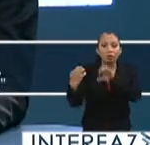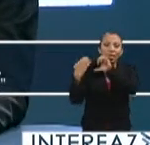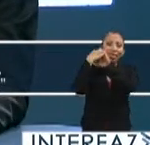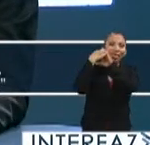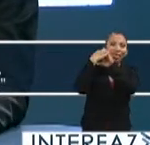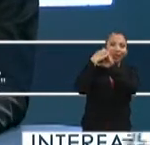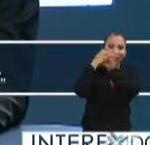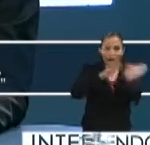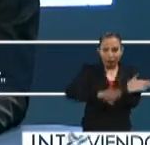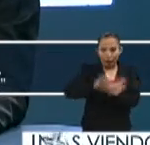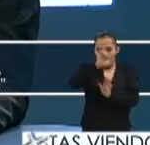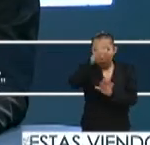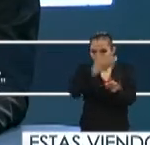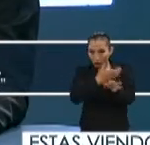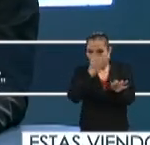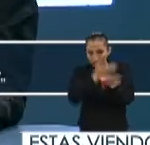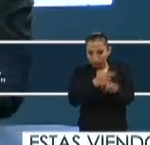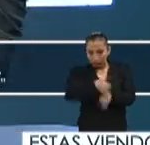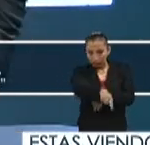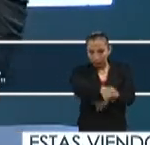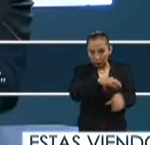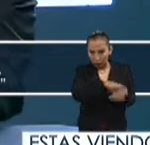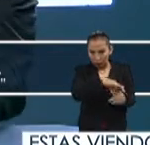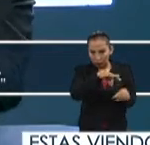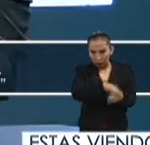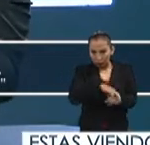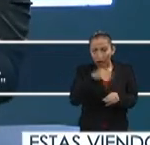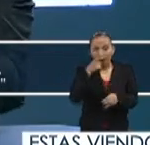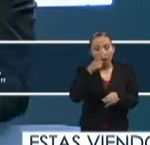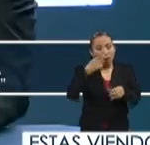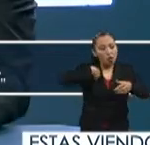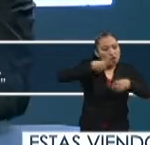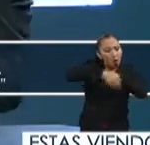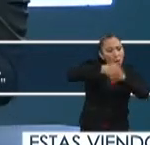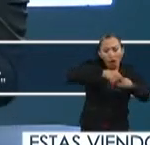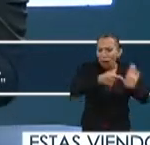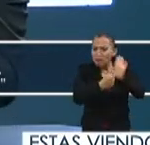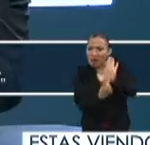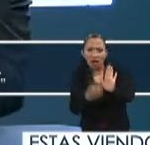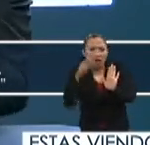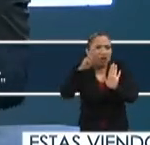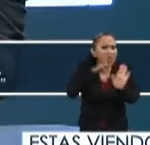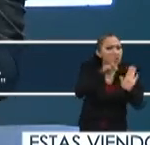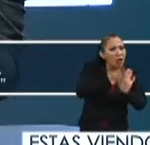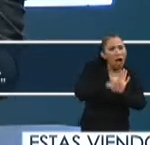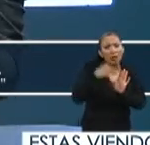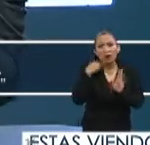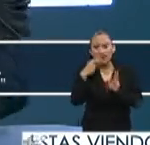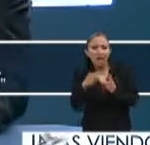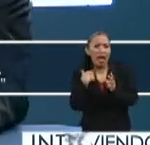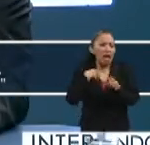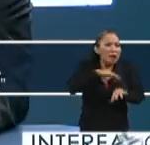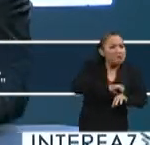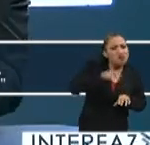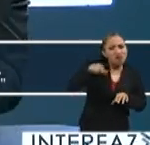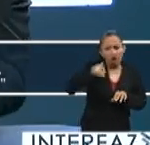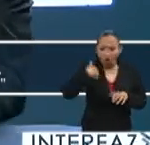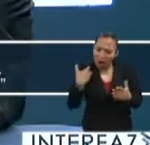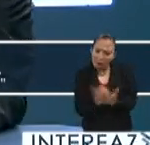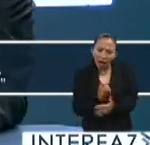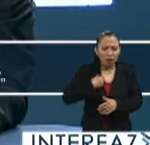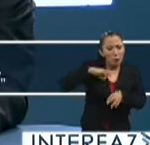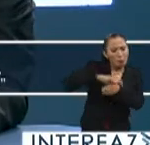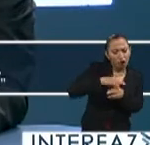tenemos actualmente época de elecciones en la que se nos presentan encuestas, se nos presentan resultados estadísticos, preferencias de